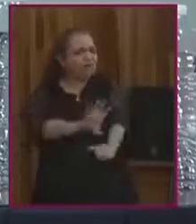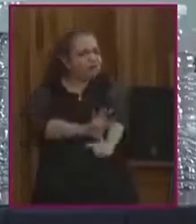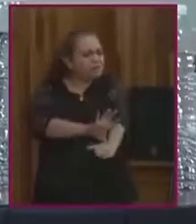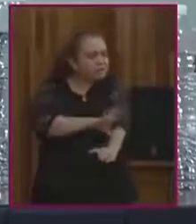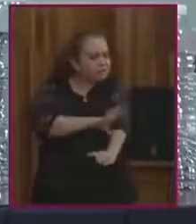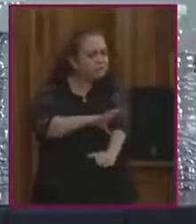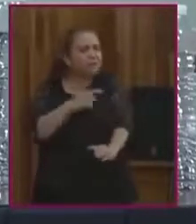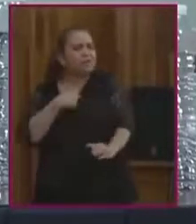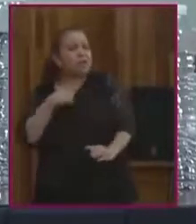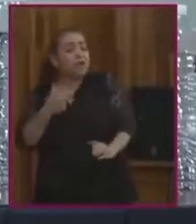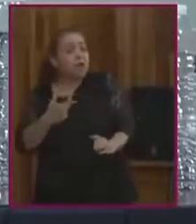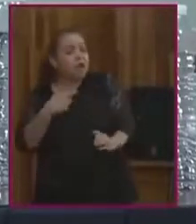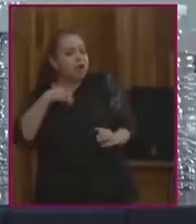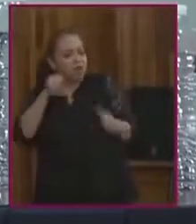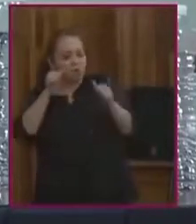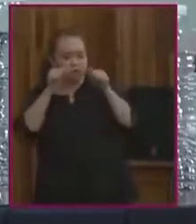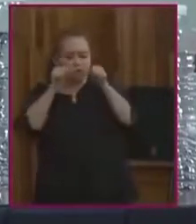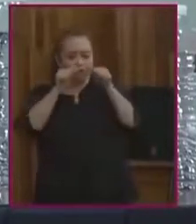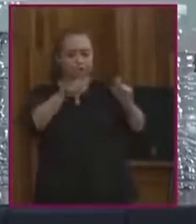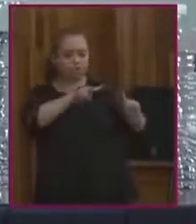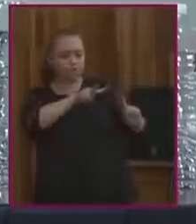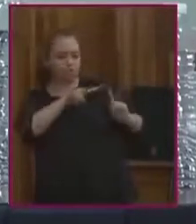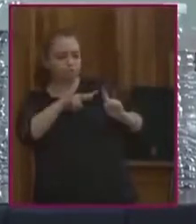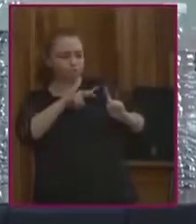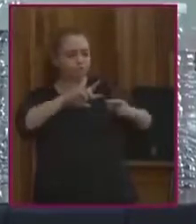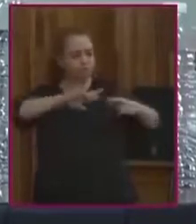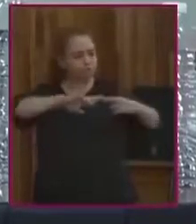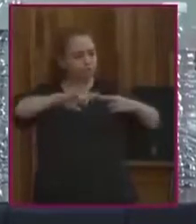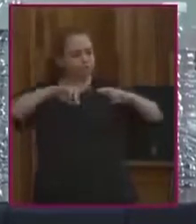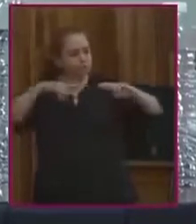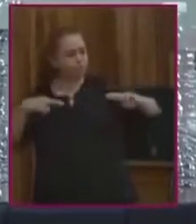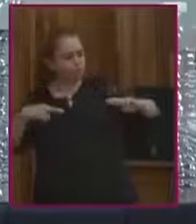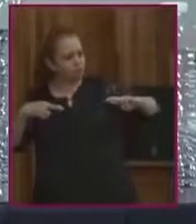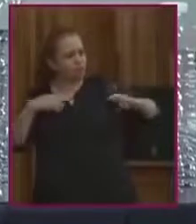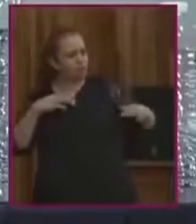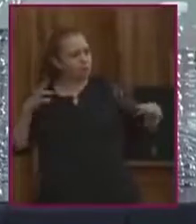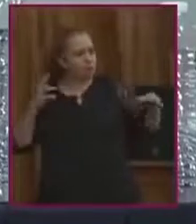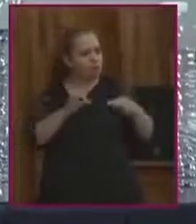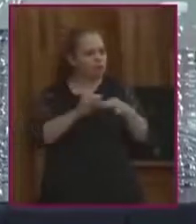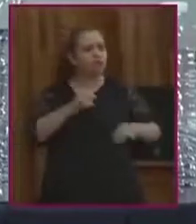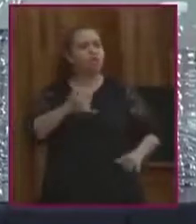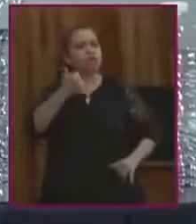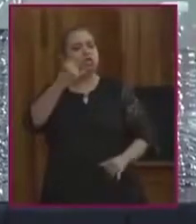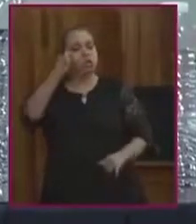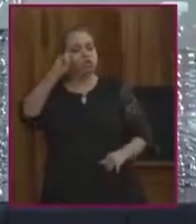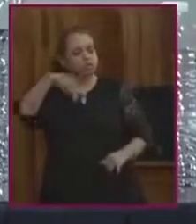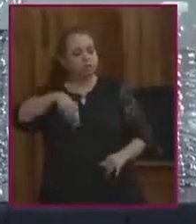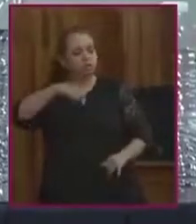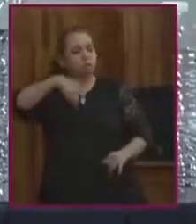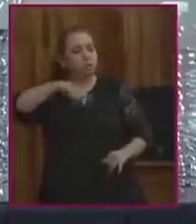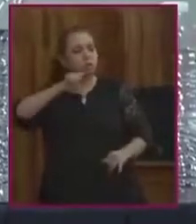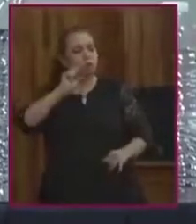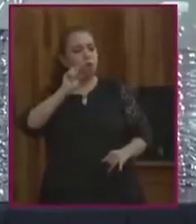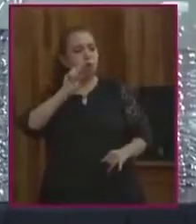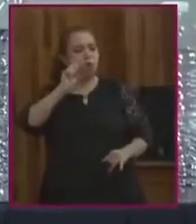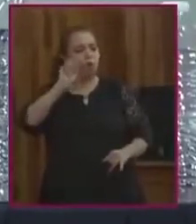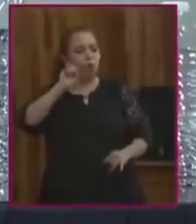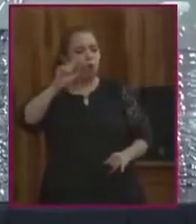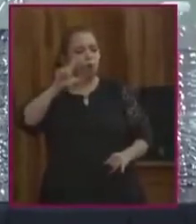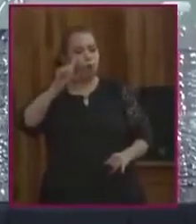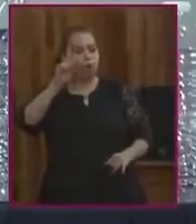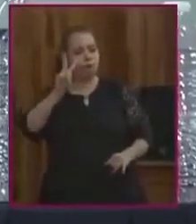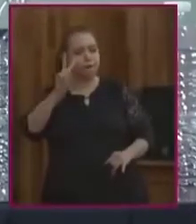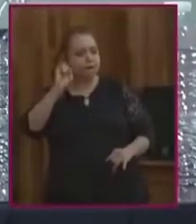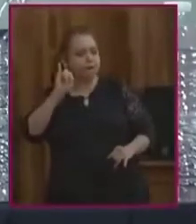enfoque relacional, derivado de la teoría del apego de John Bowlby y de Mary Ainsworth, y que esto